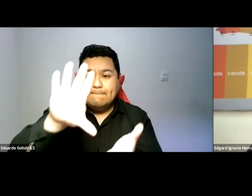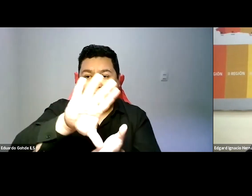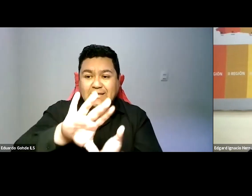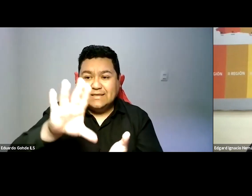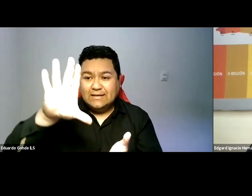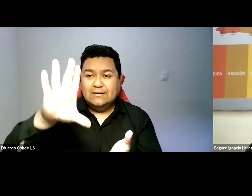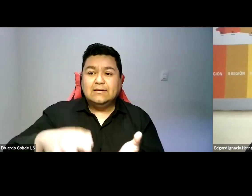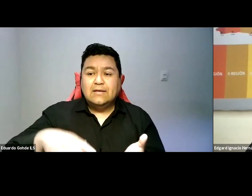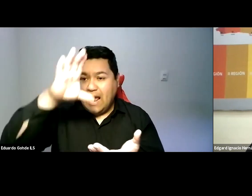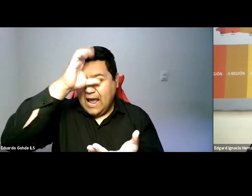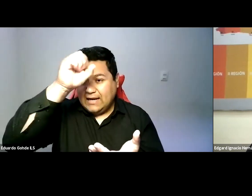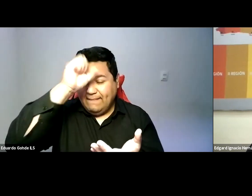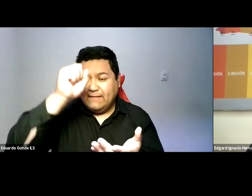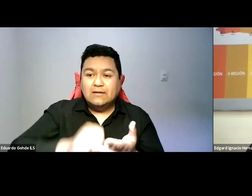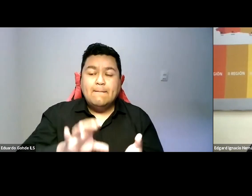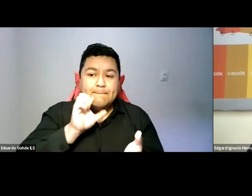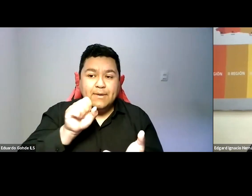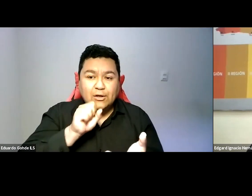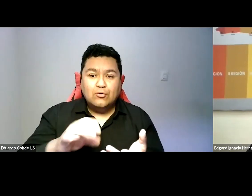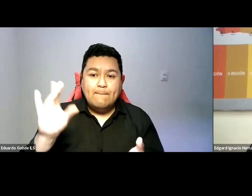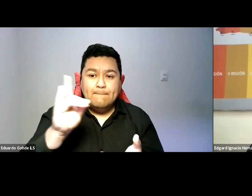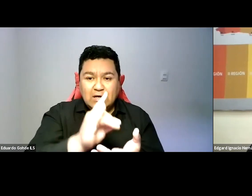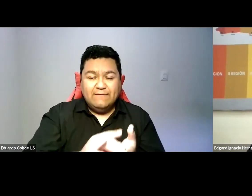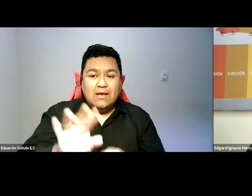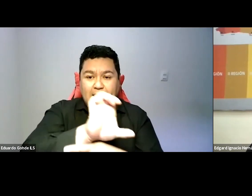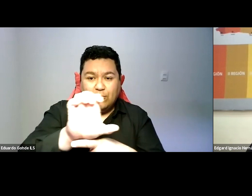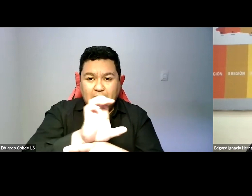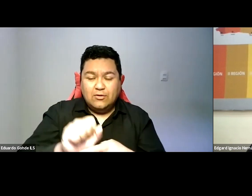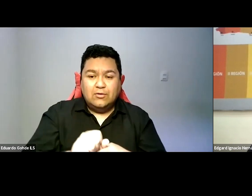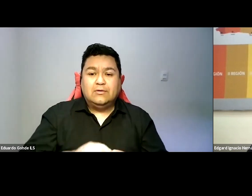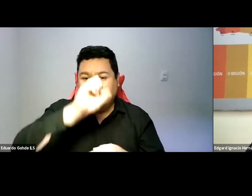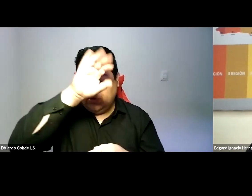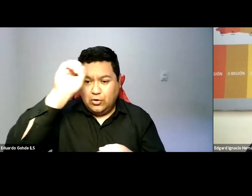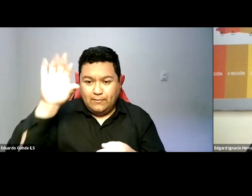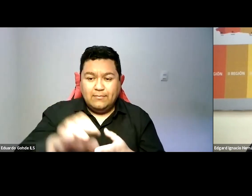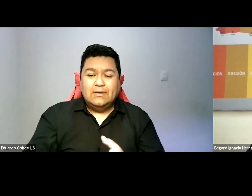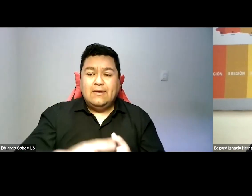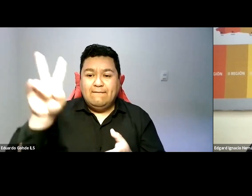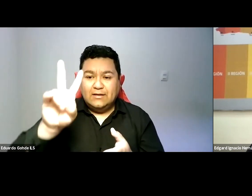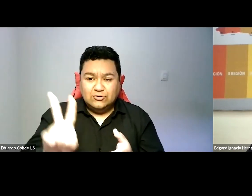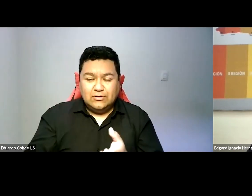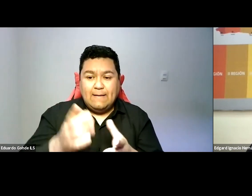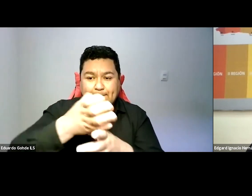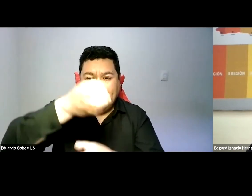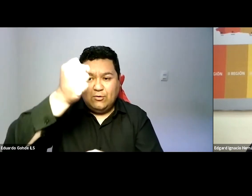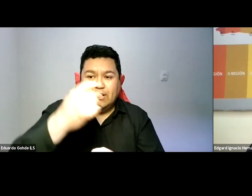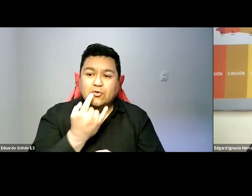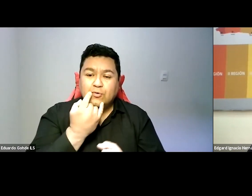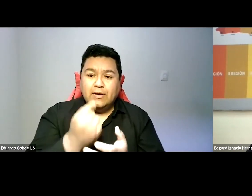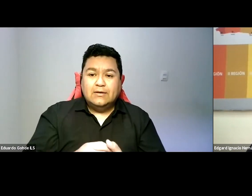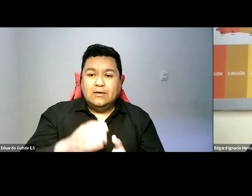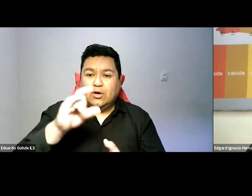de Perú, de Bolivia, Ecuador, Colombia, Paraguay, Venezuela, Panamá,